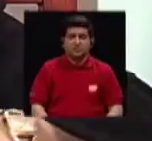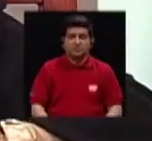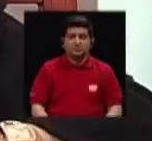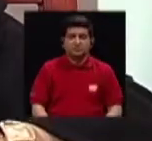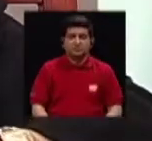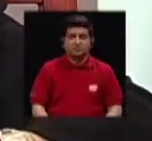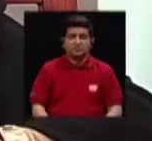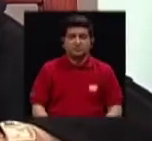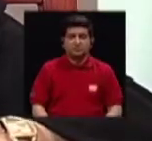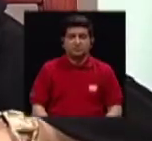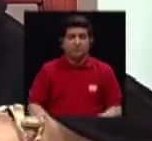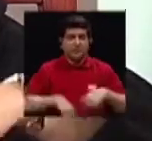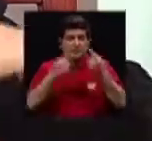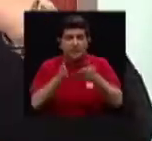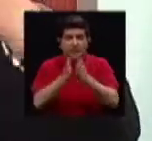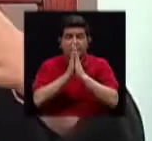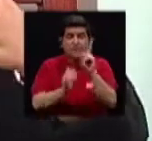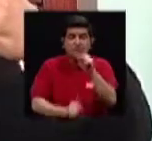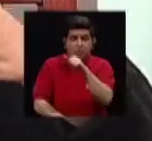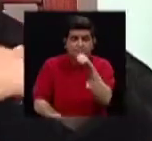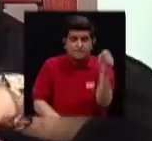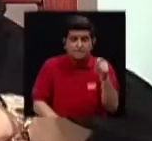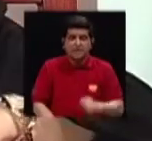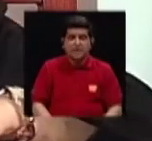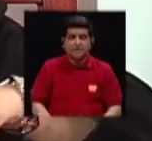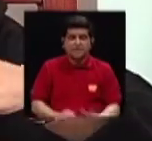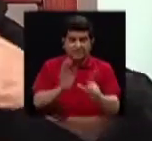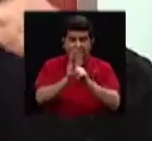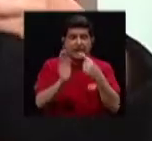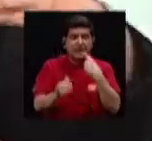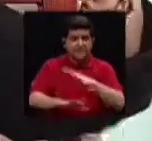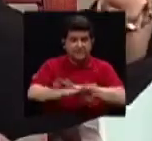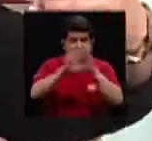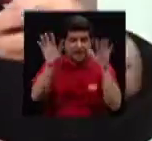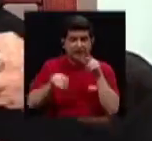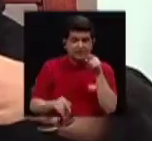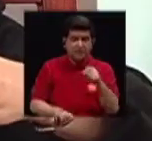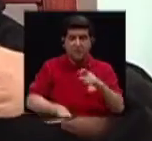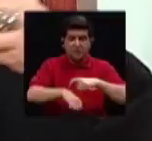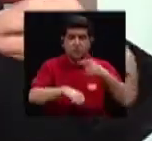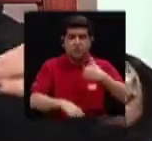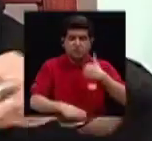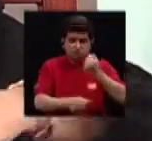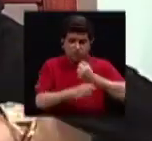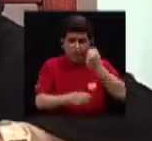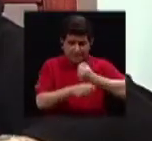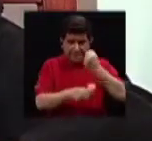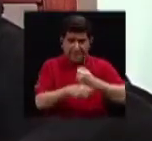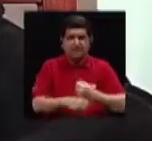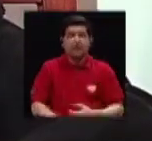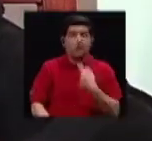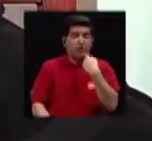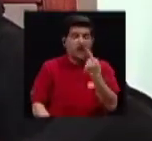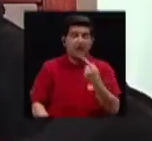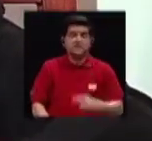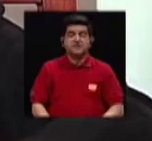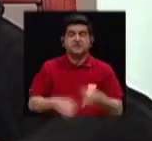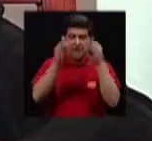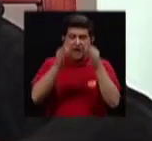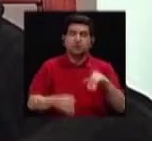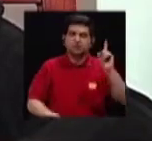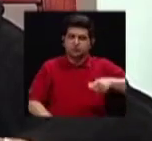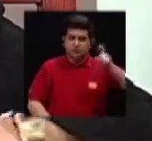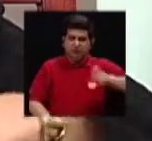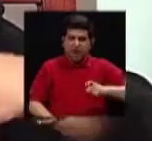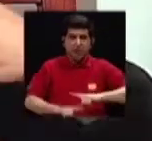claro. Solicitan un mes. La ley dice claramente que ellos, en el momento en que tienen trabajo, tienen que reportarlo al juzgado. Sin